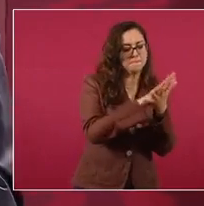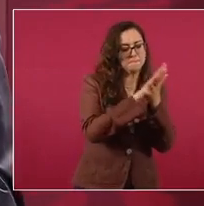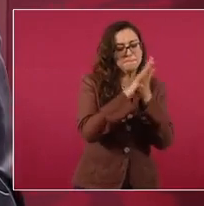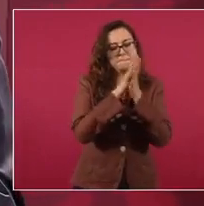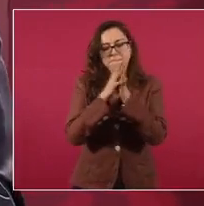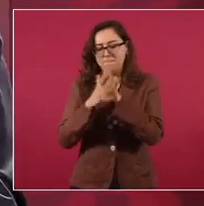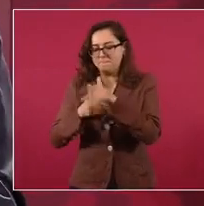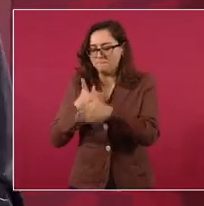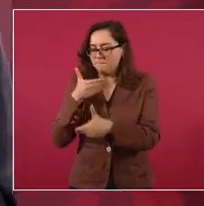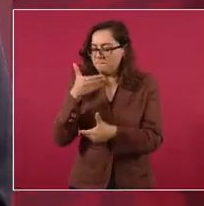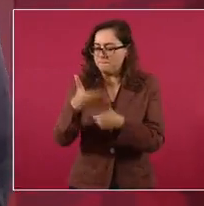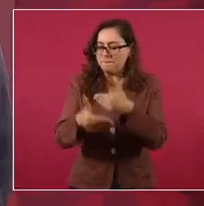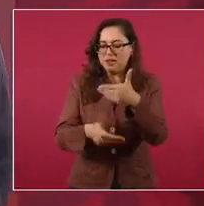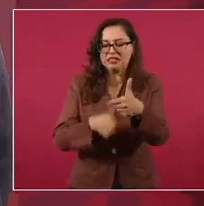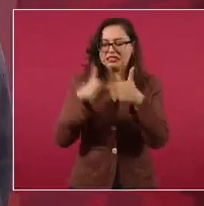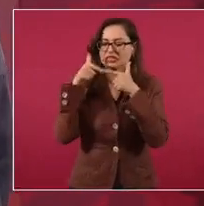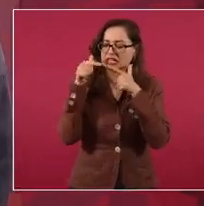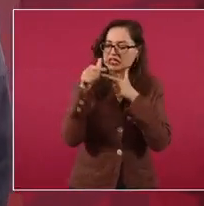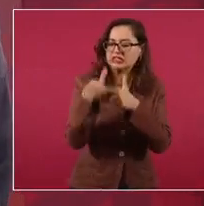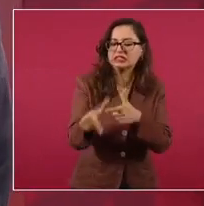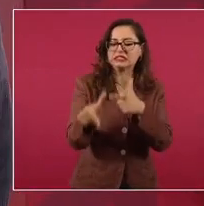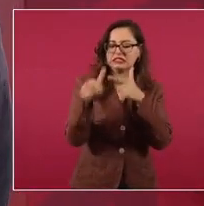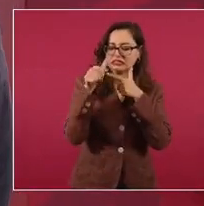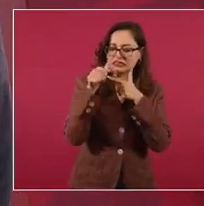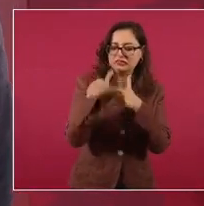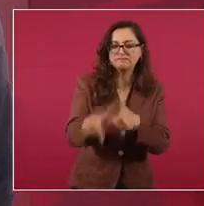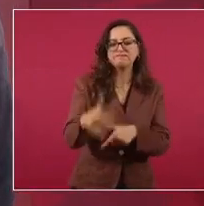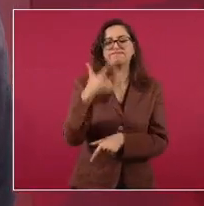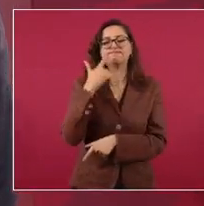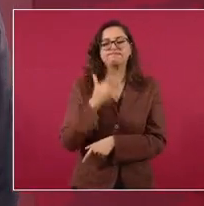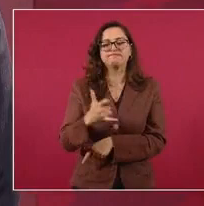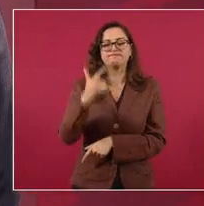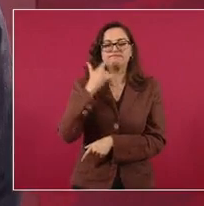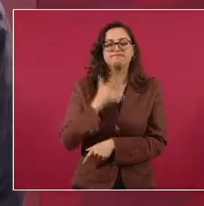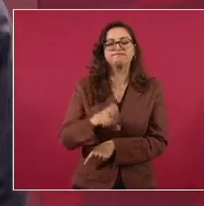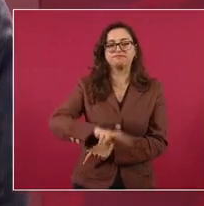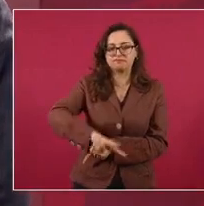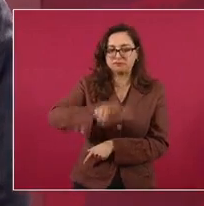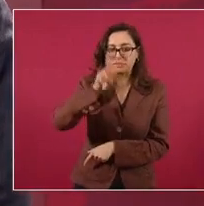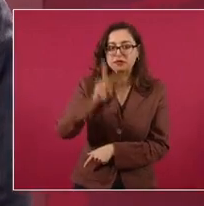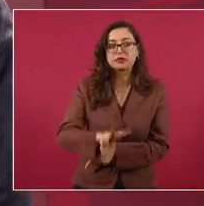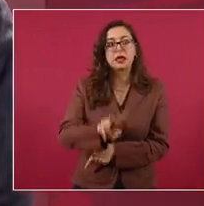de decir que se trata de una revolución.